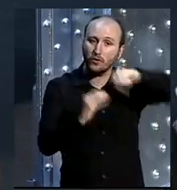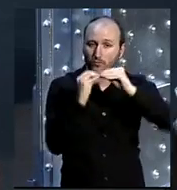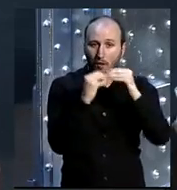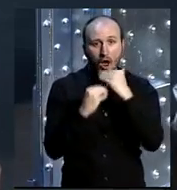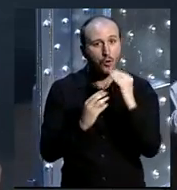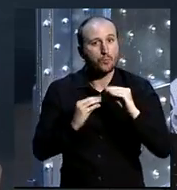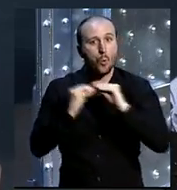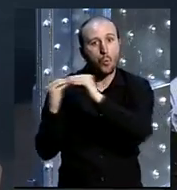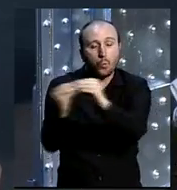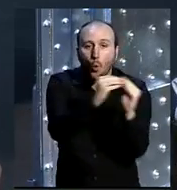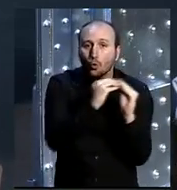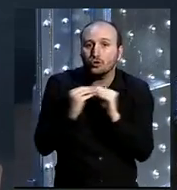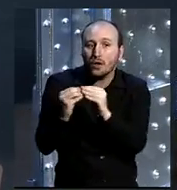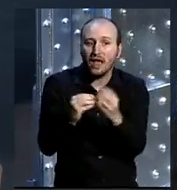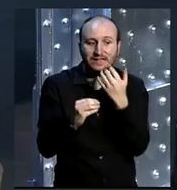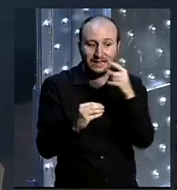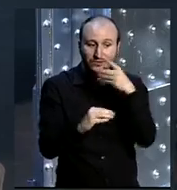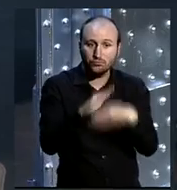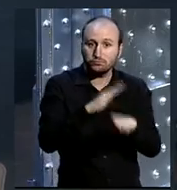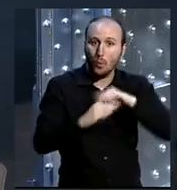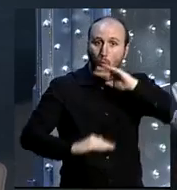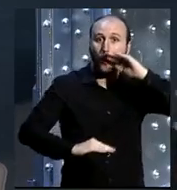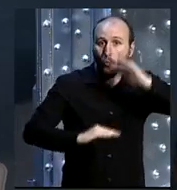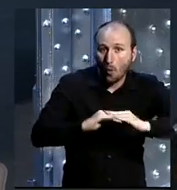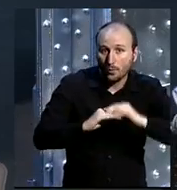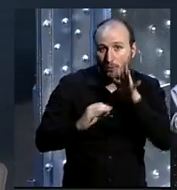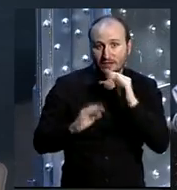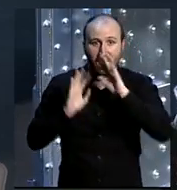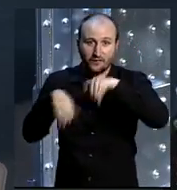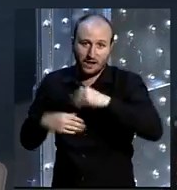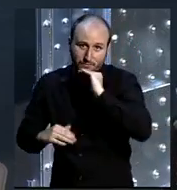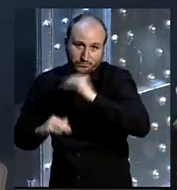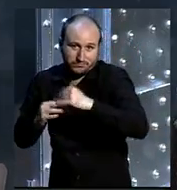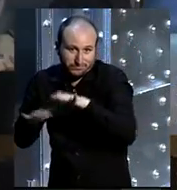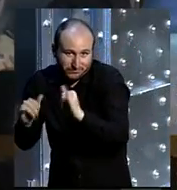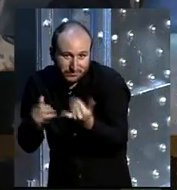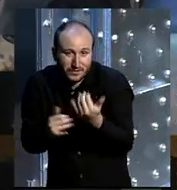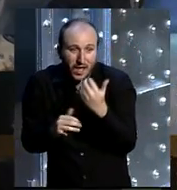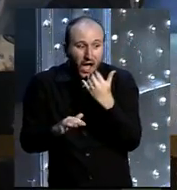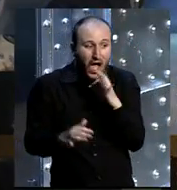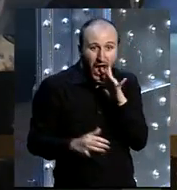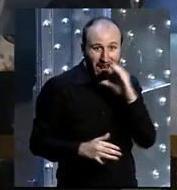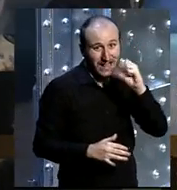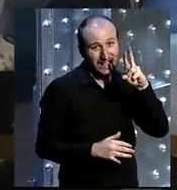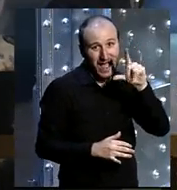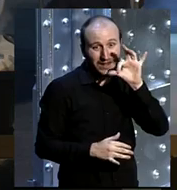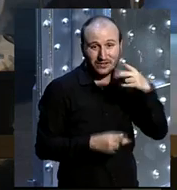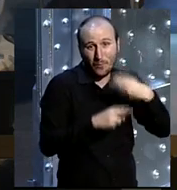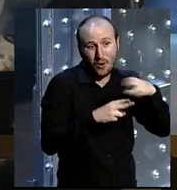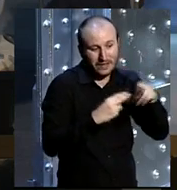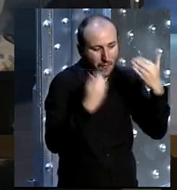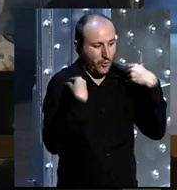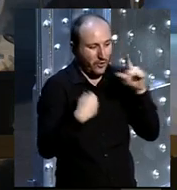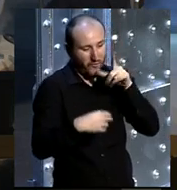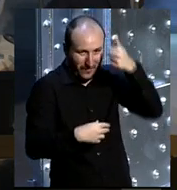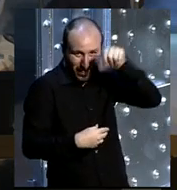se hace así, tenemos la certeza de que nunca llegaremos a tenerlo. Carlos, como ahora no se dedica activamente a la política, lo puede decir. Entonces,